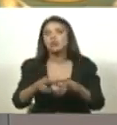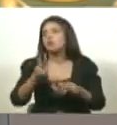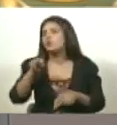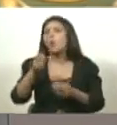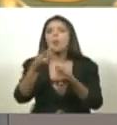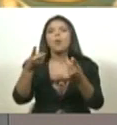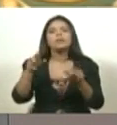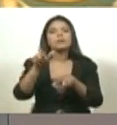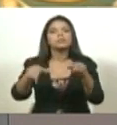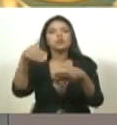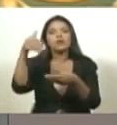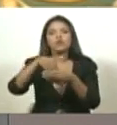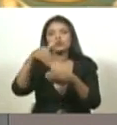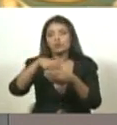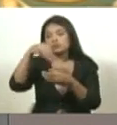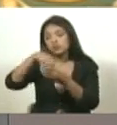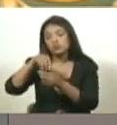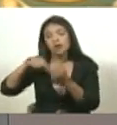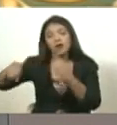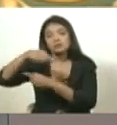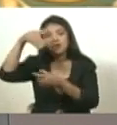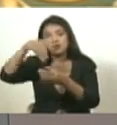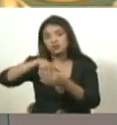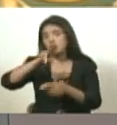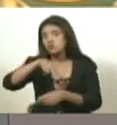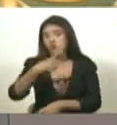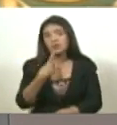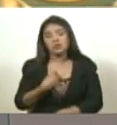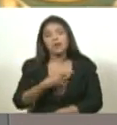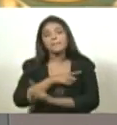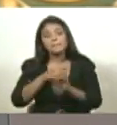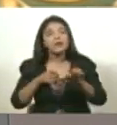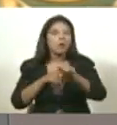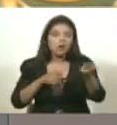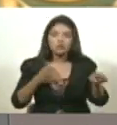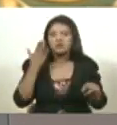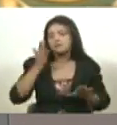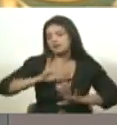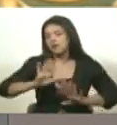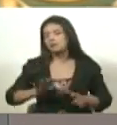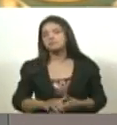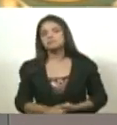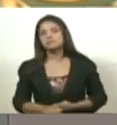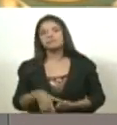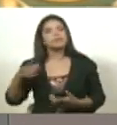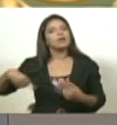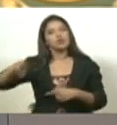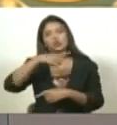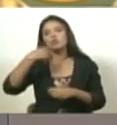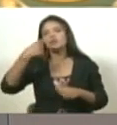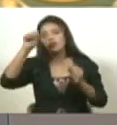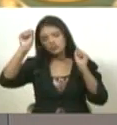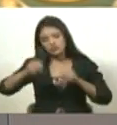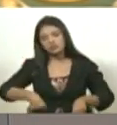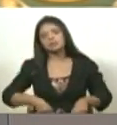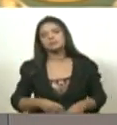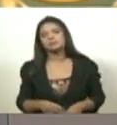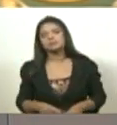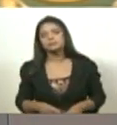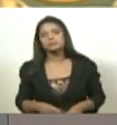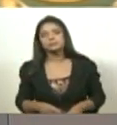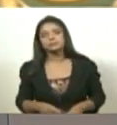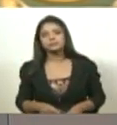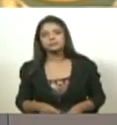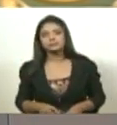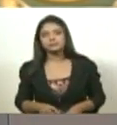gente votó no dentro de esa elección, nunca nos lo han dicho. Pero ellos ya saben que todos votaron sí. ¿Se dan cuenta